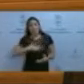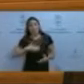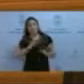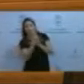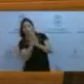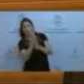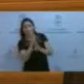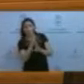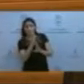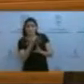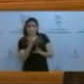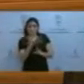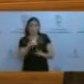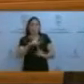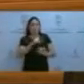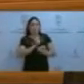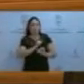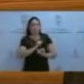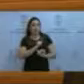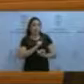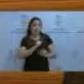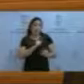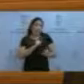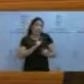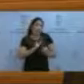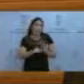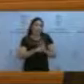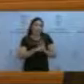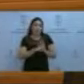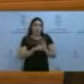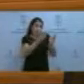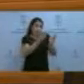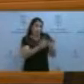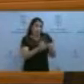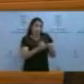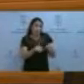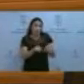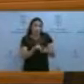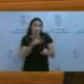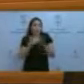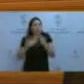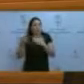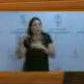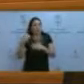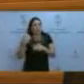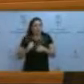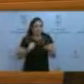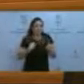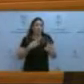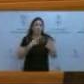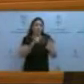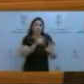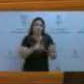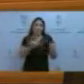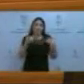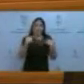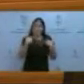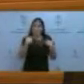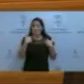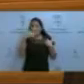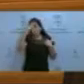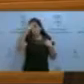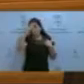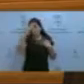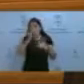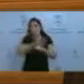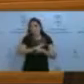esperando, y espero que así usted lo haga, no porque hubiera estado en aquella época, no voy a osar yo decir eso, sino como titular de la Consejería de Educación, no como señor